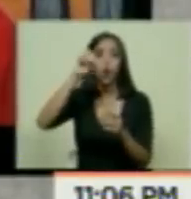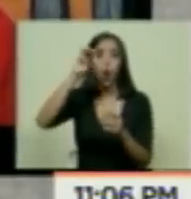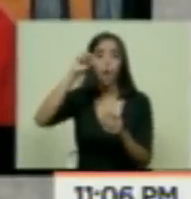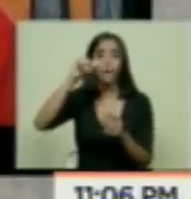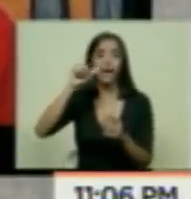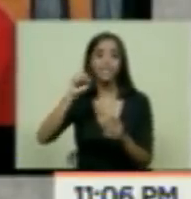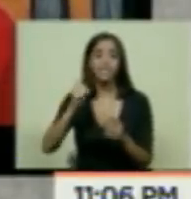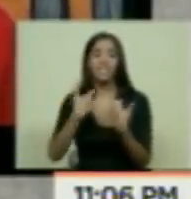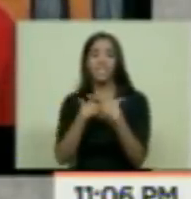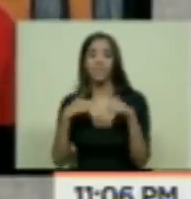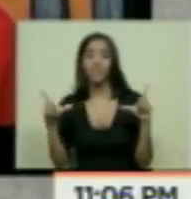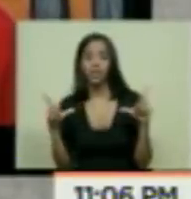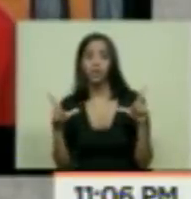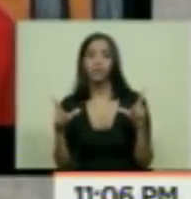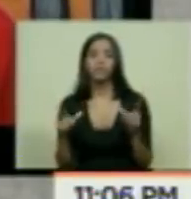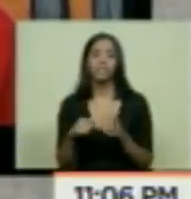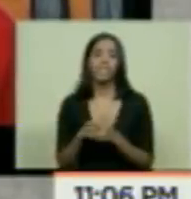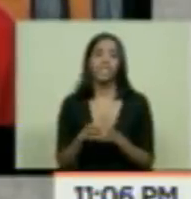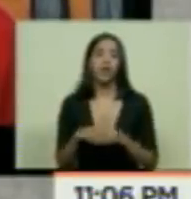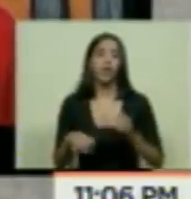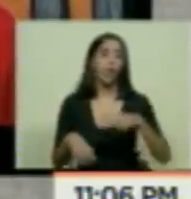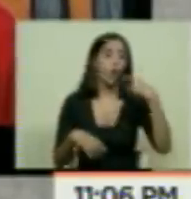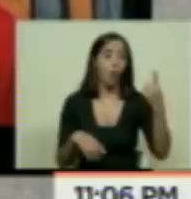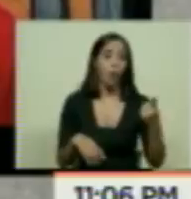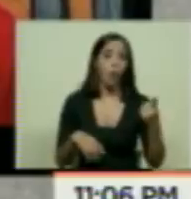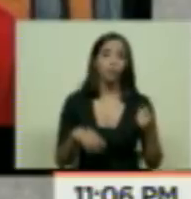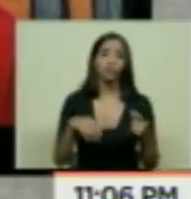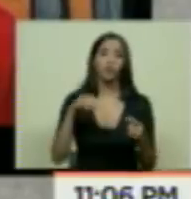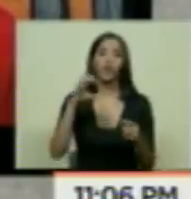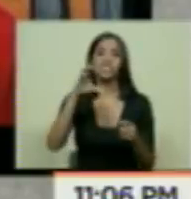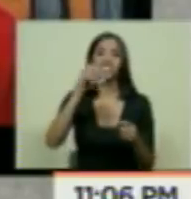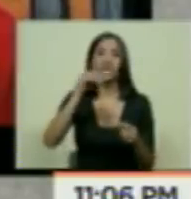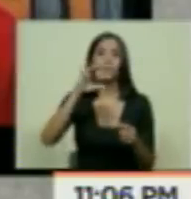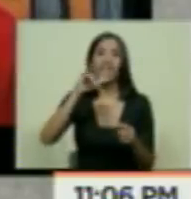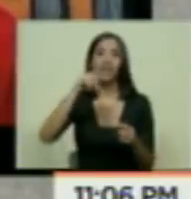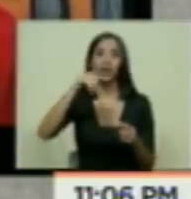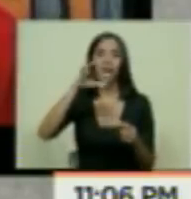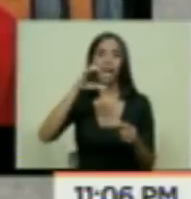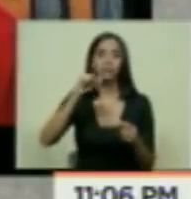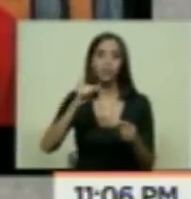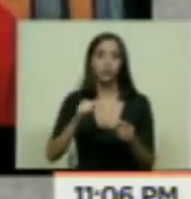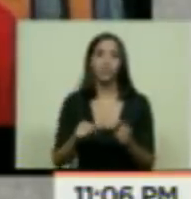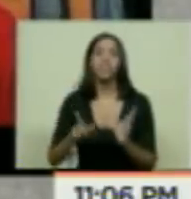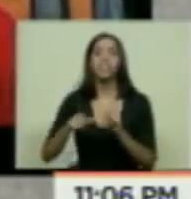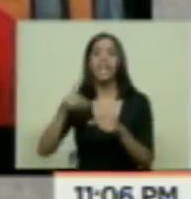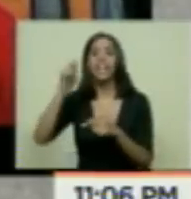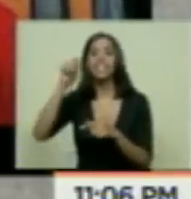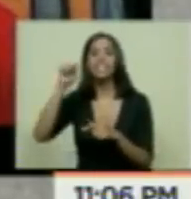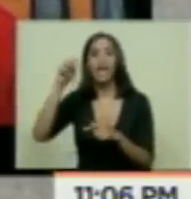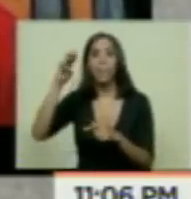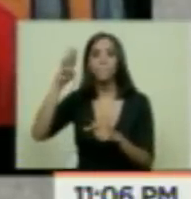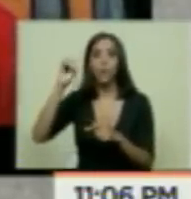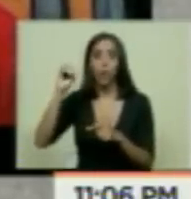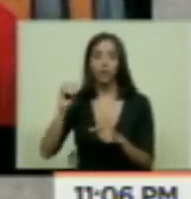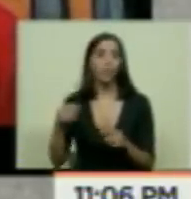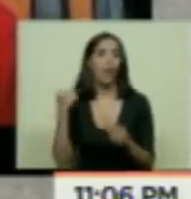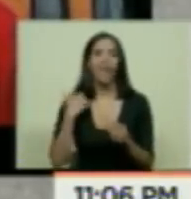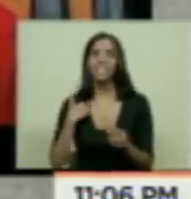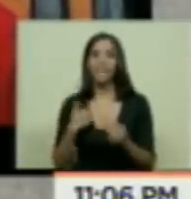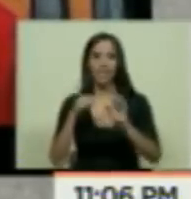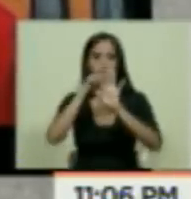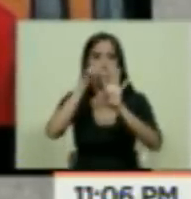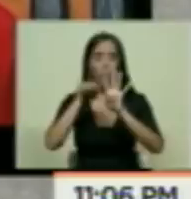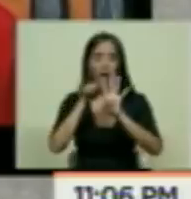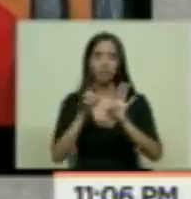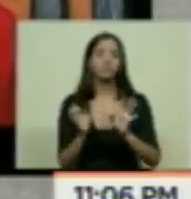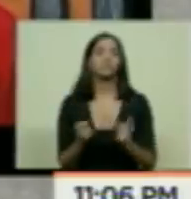Libertador, Cipriano Castro, que está en el Cucharo, y una en Campaña Mirable, que es en el Tambo. En cualquiera de las plantas que